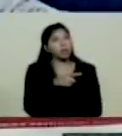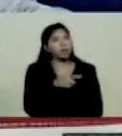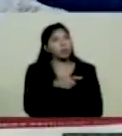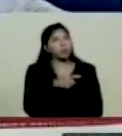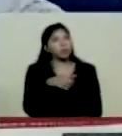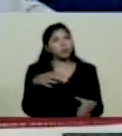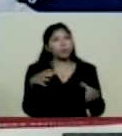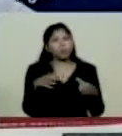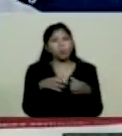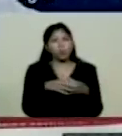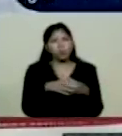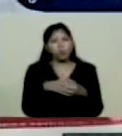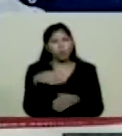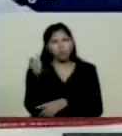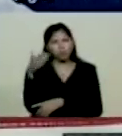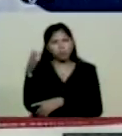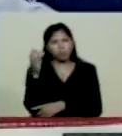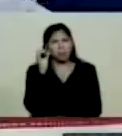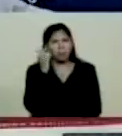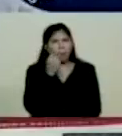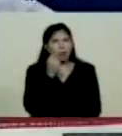Justicia.